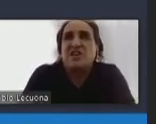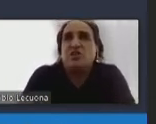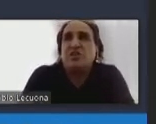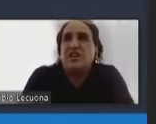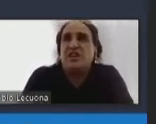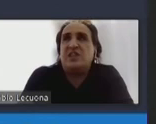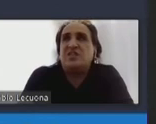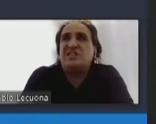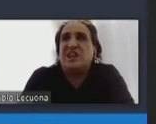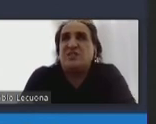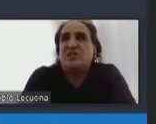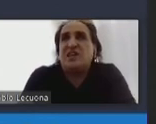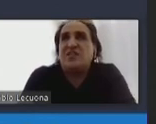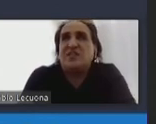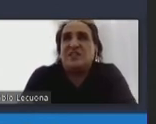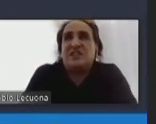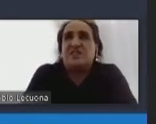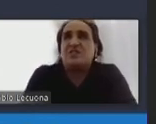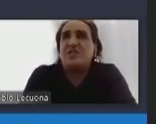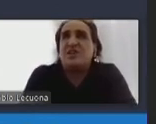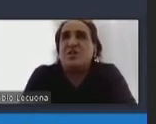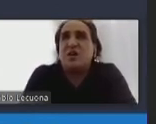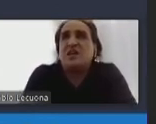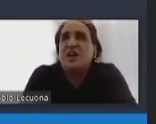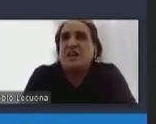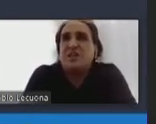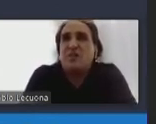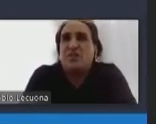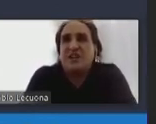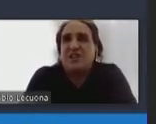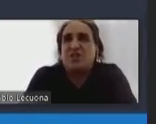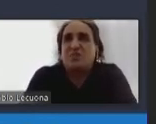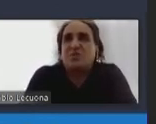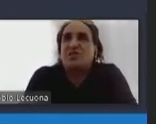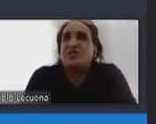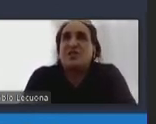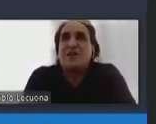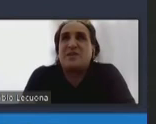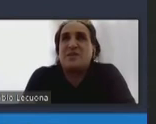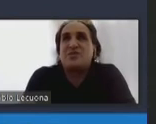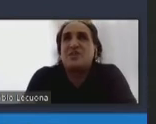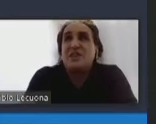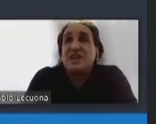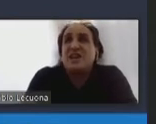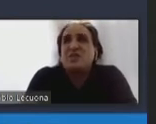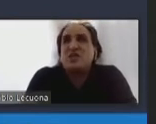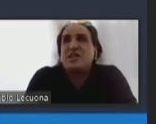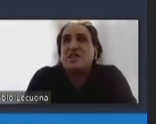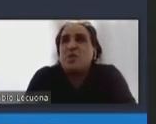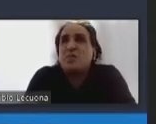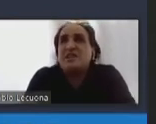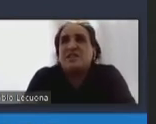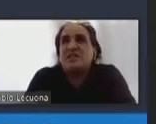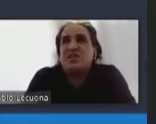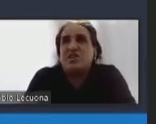sordas no están alfabetizadas en idiomas fonéticos, como son los idiomas que hablamos en la mayoría